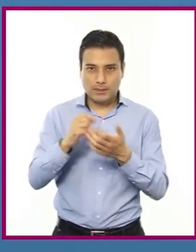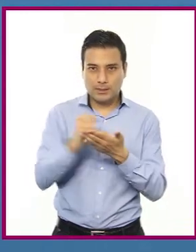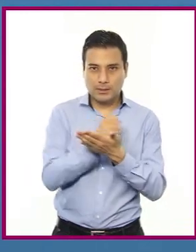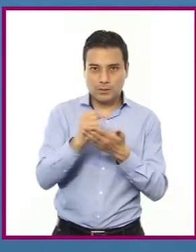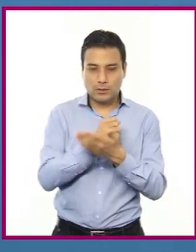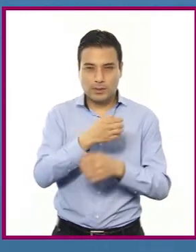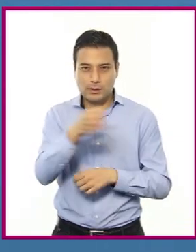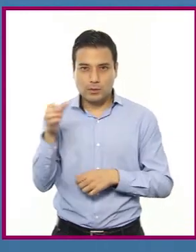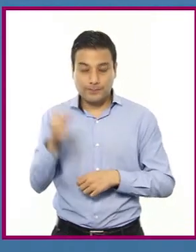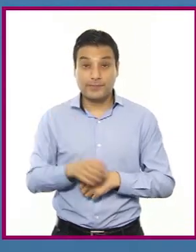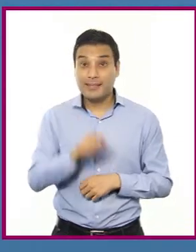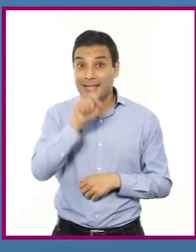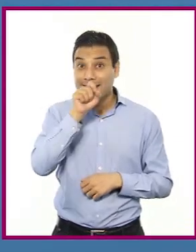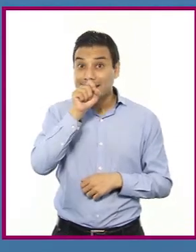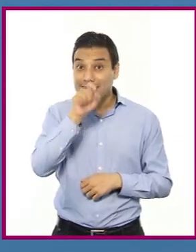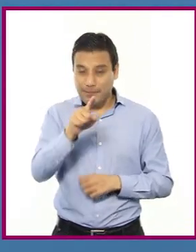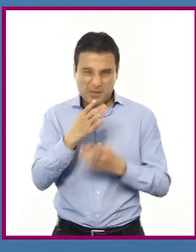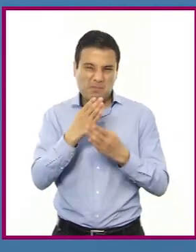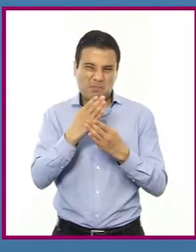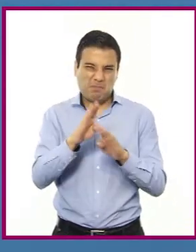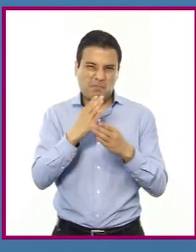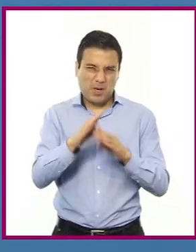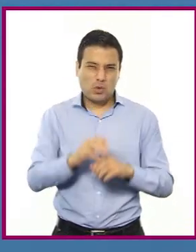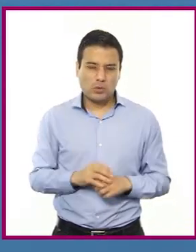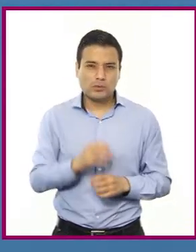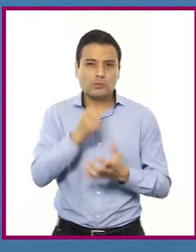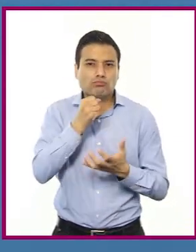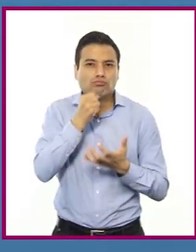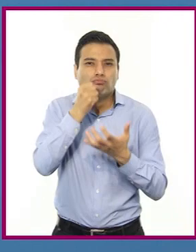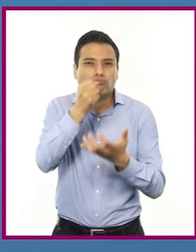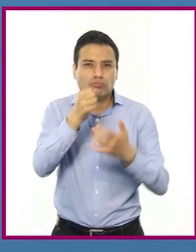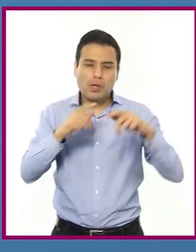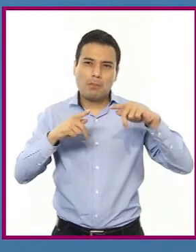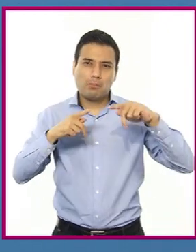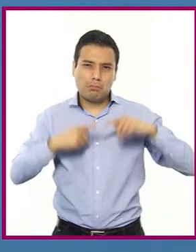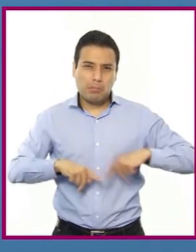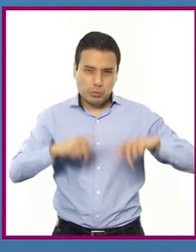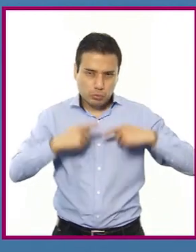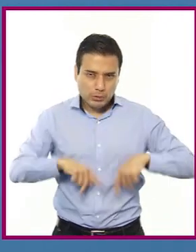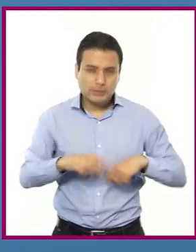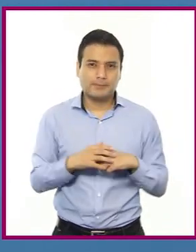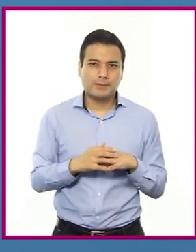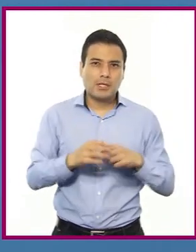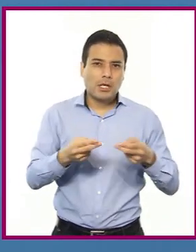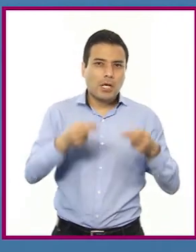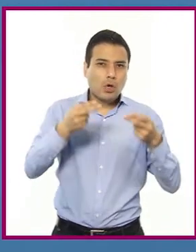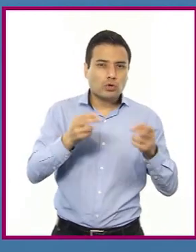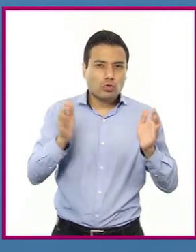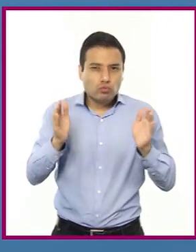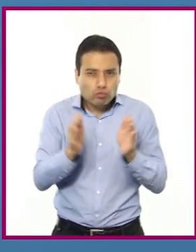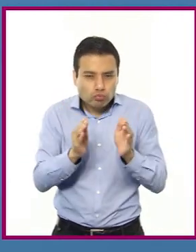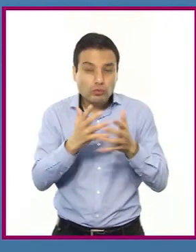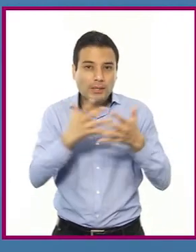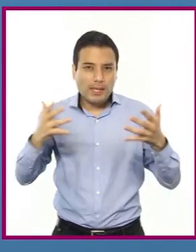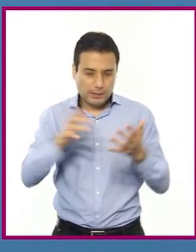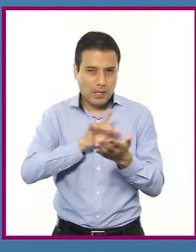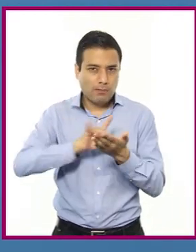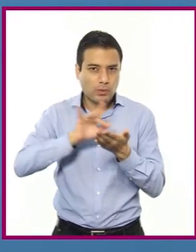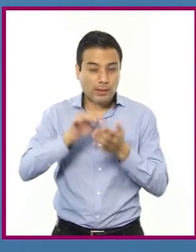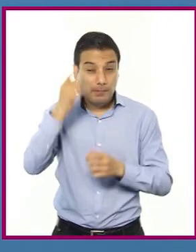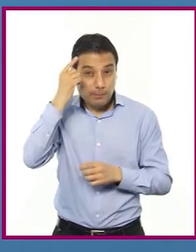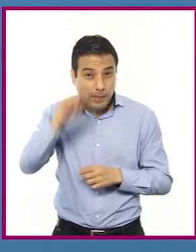este también otorgó préstamos a pequeños y grandes propietarios. El objetivo fue fomentar la producción agrícola